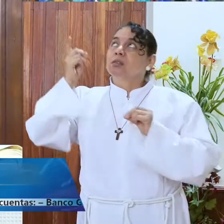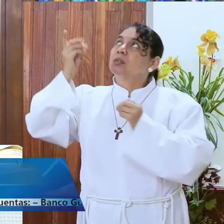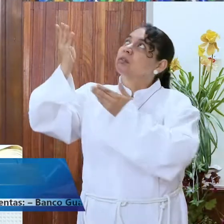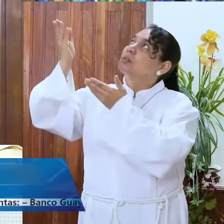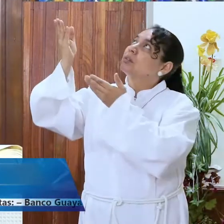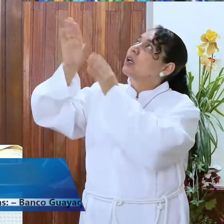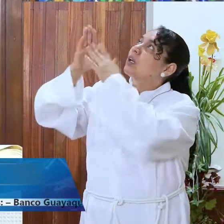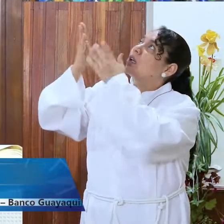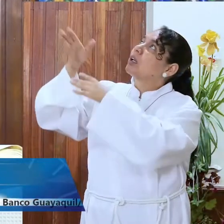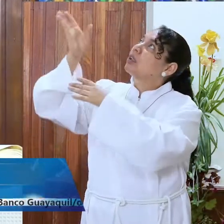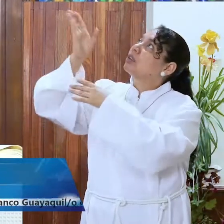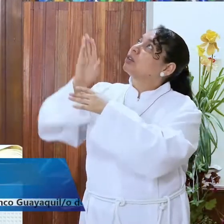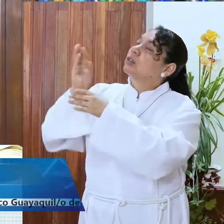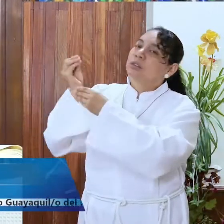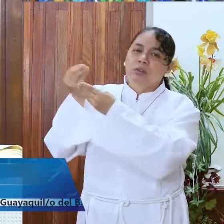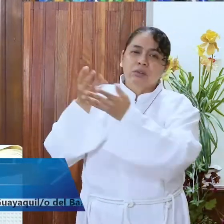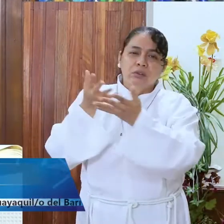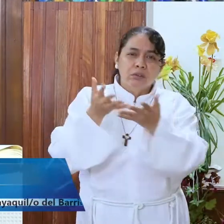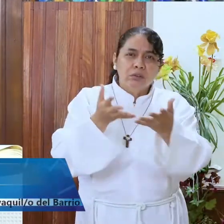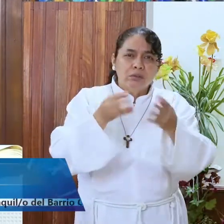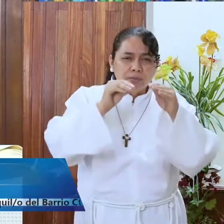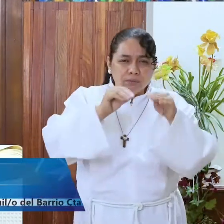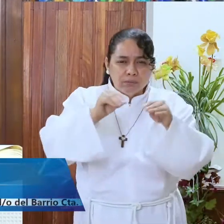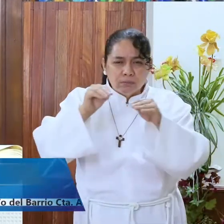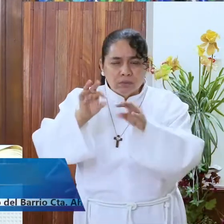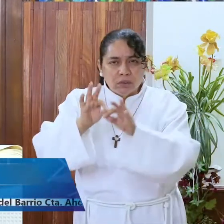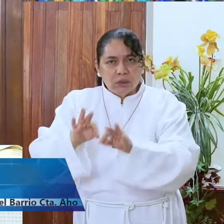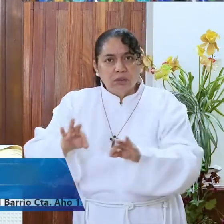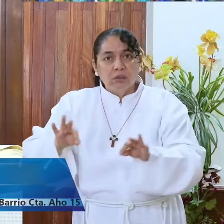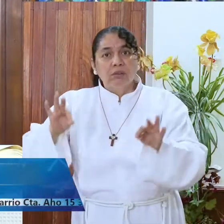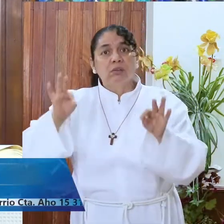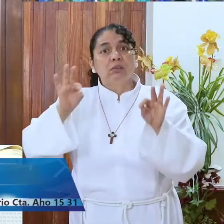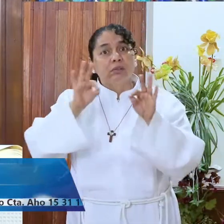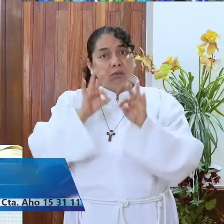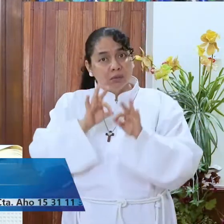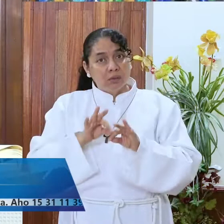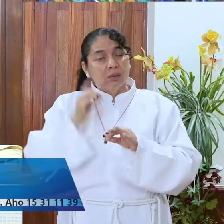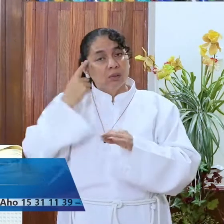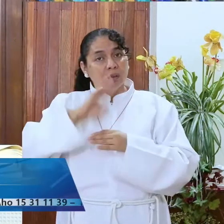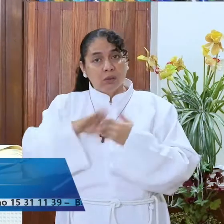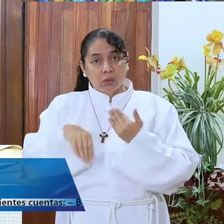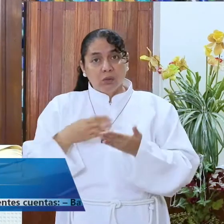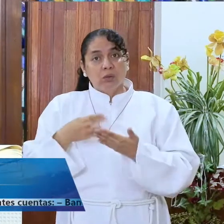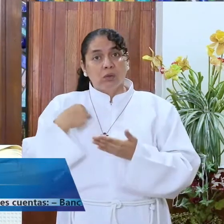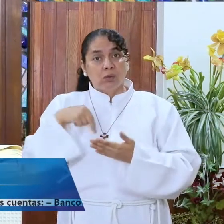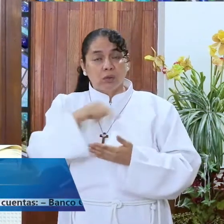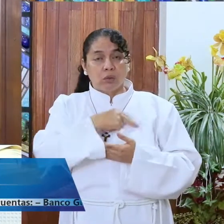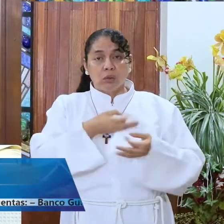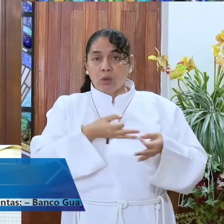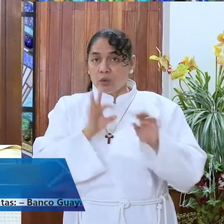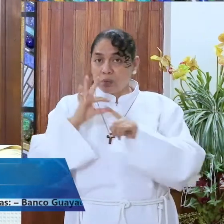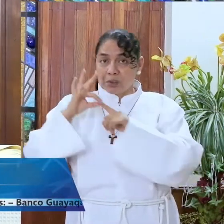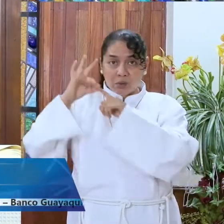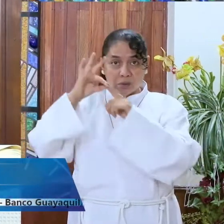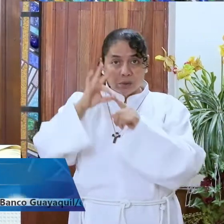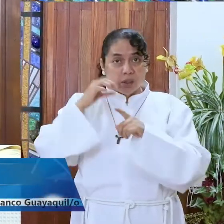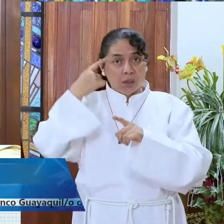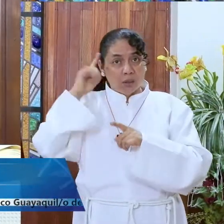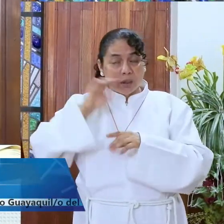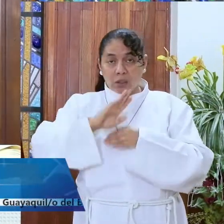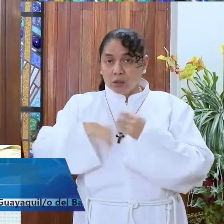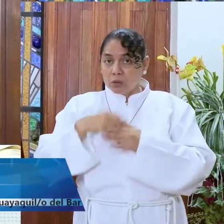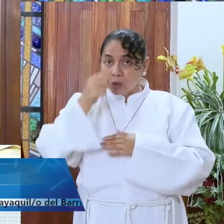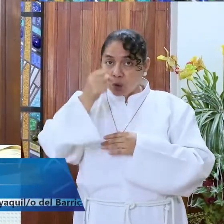entonces tres actitudes yo creo que son importantísimas para todos nosotros una manera especial para los